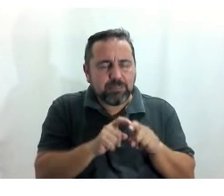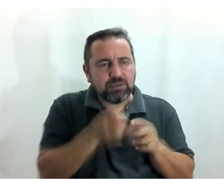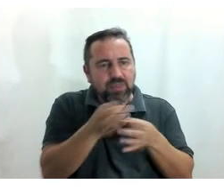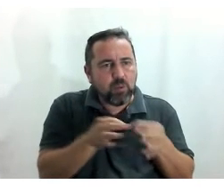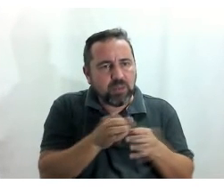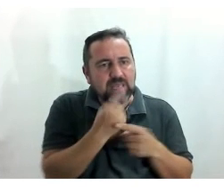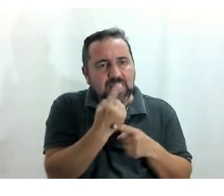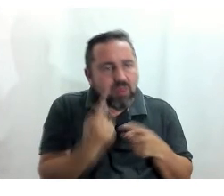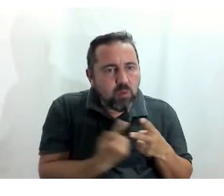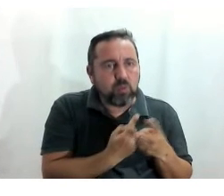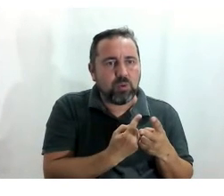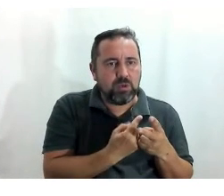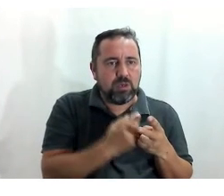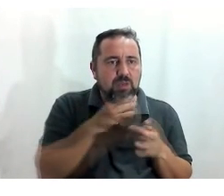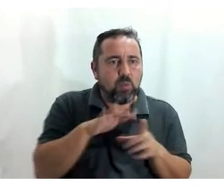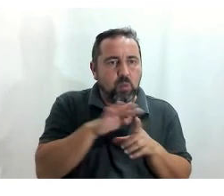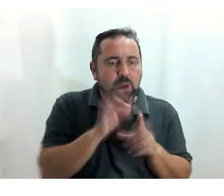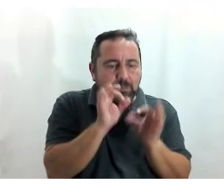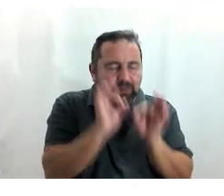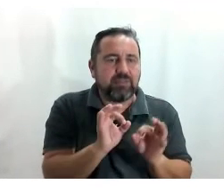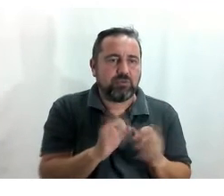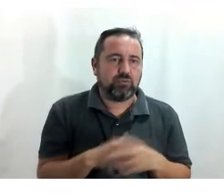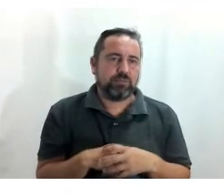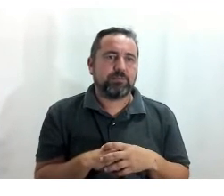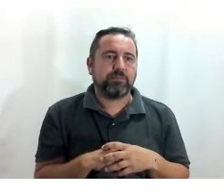cada uno de ellos se localice en el lugar preciso.